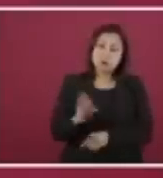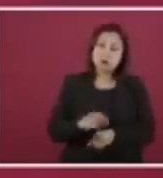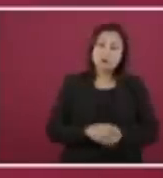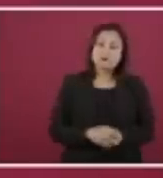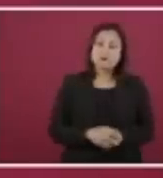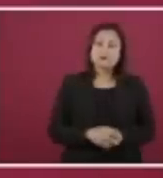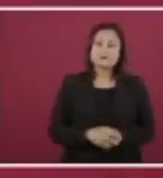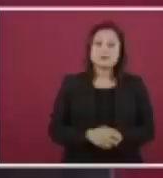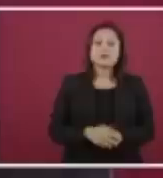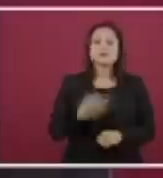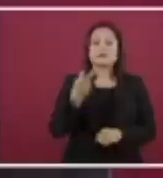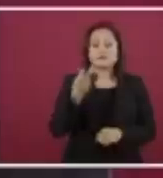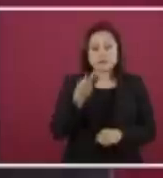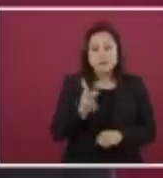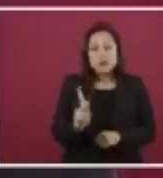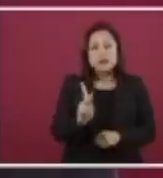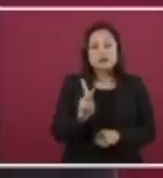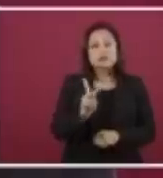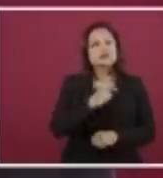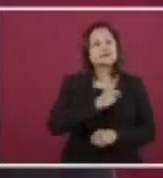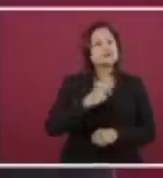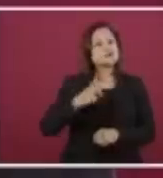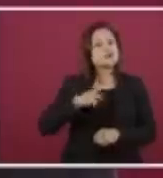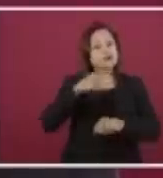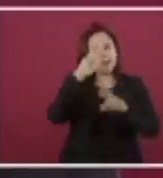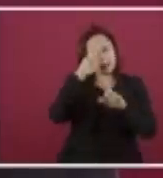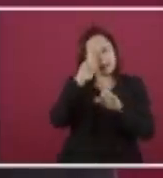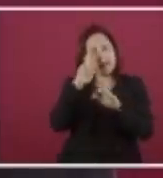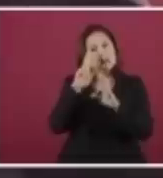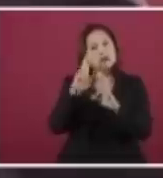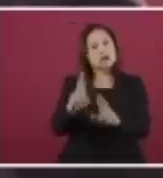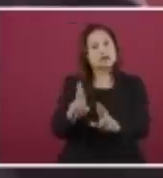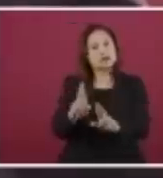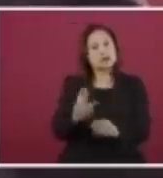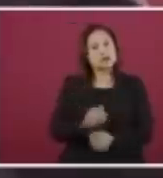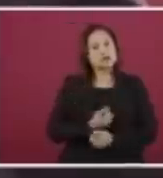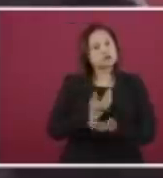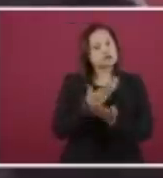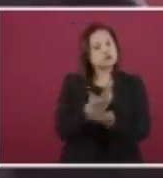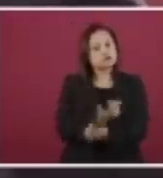respetando la libertad de manifestación y de expresión.